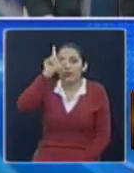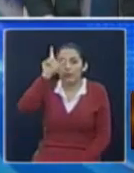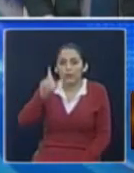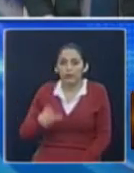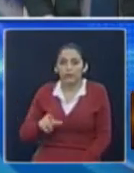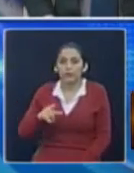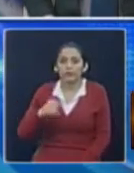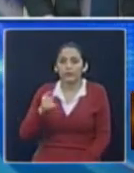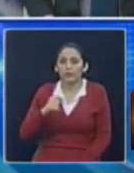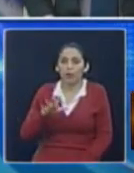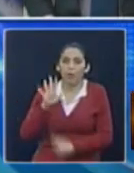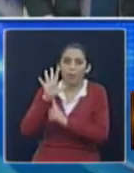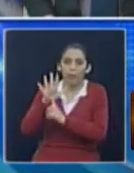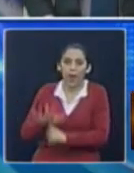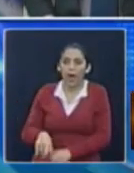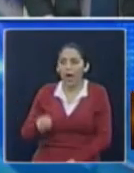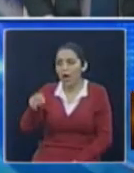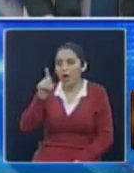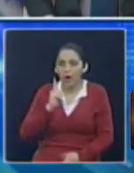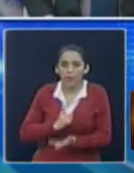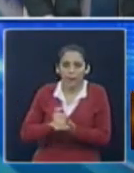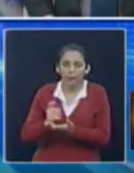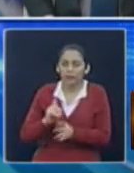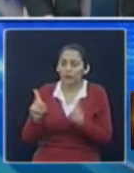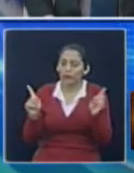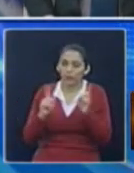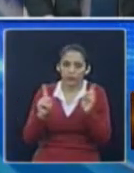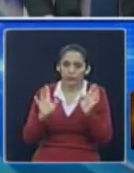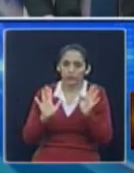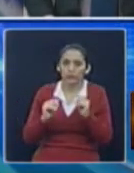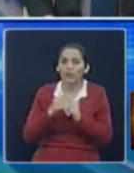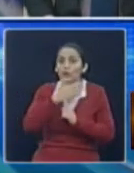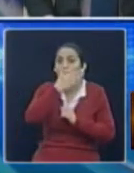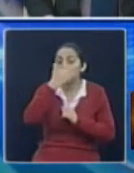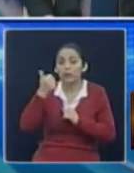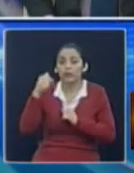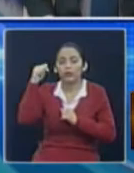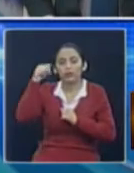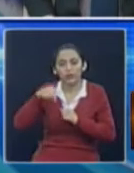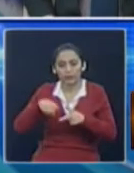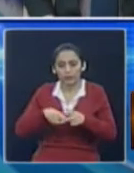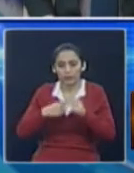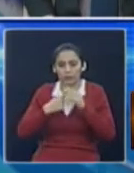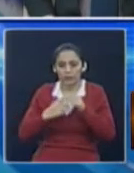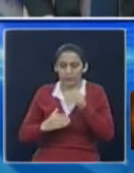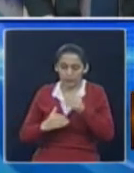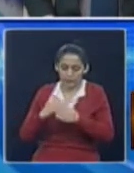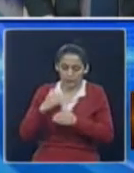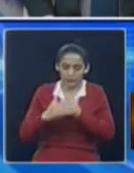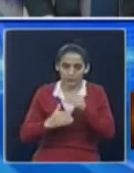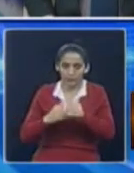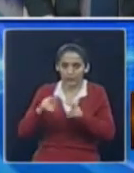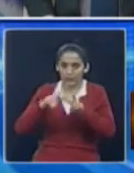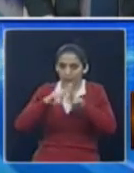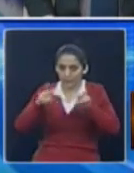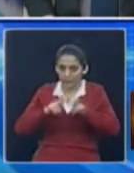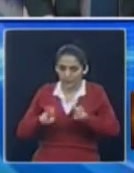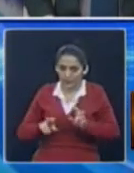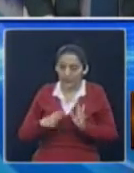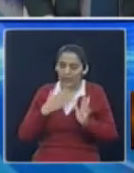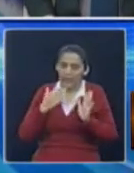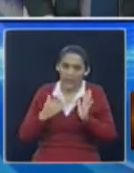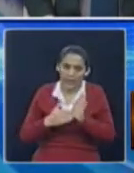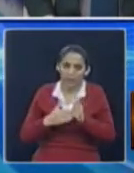señor Glass. Se trata de que pueda avanzar la instrucción. ¿Y qué pasa si mañana la